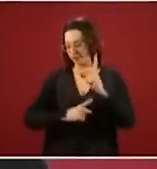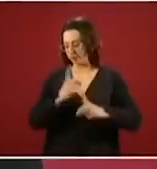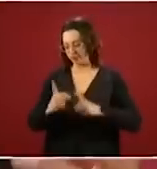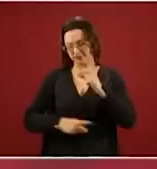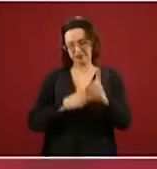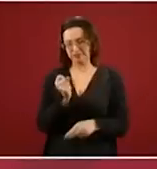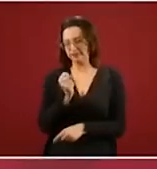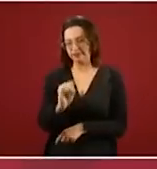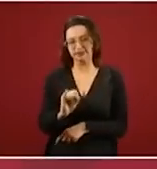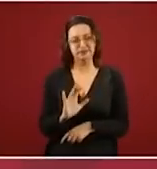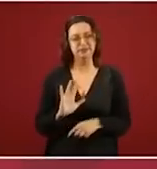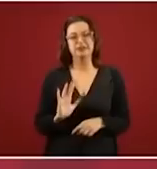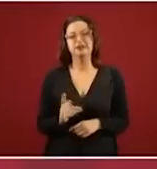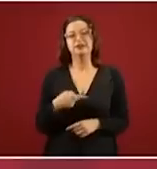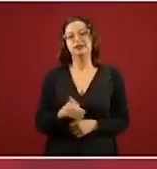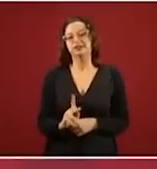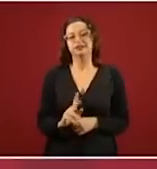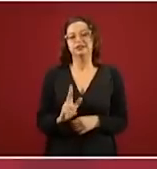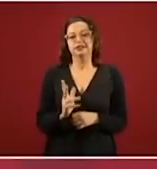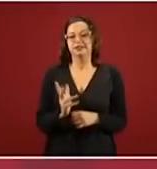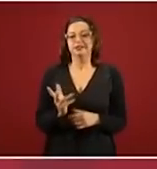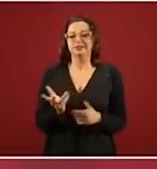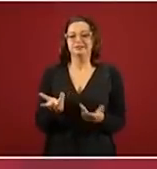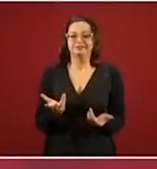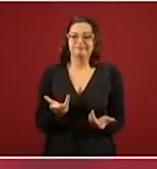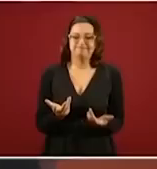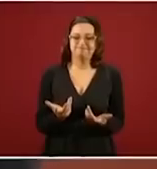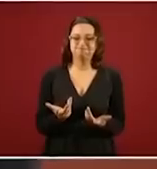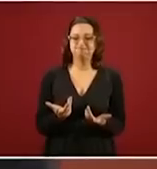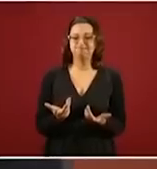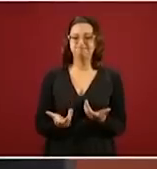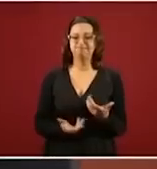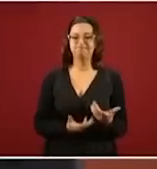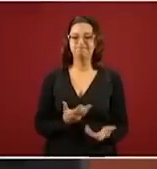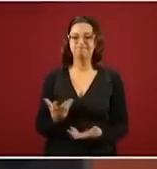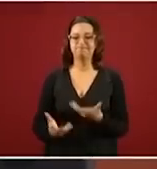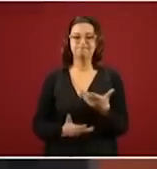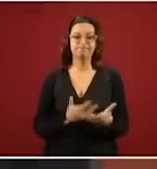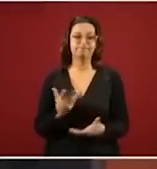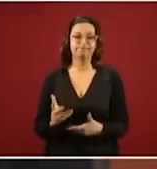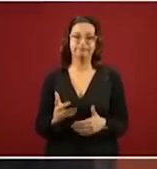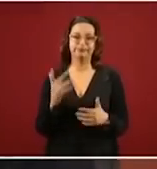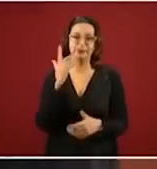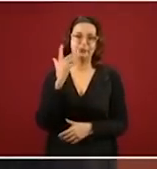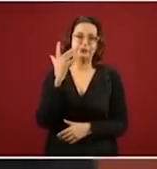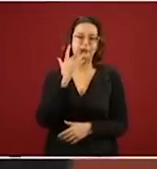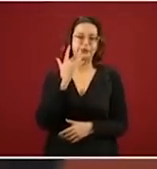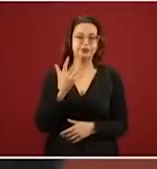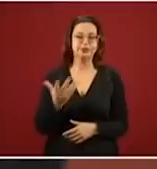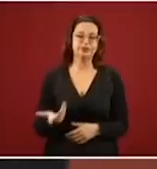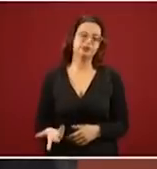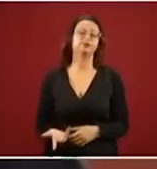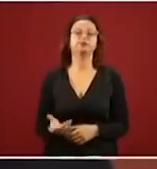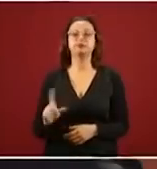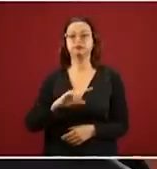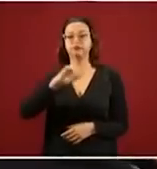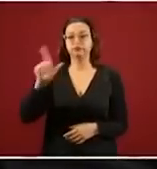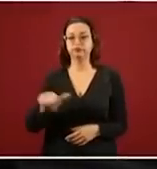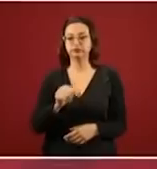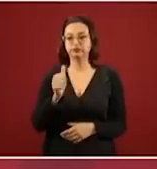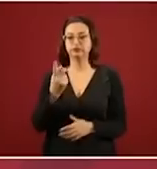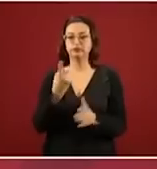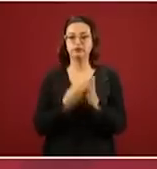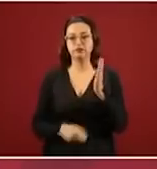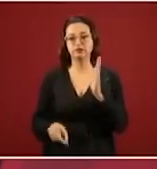cualquier otro o sea pero por las exquisiteces y luego departamento